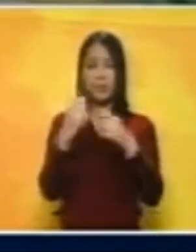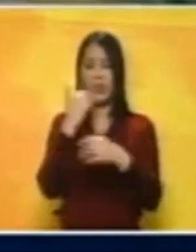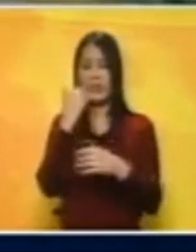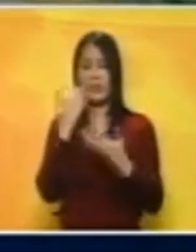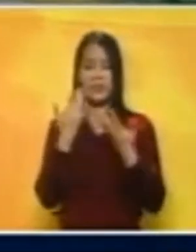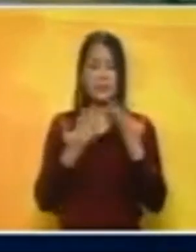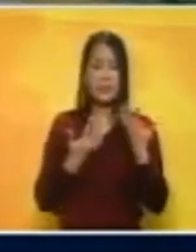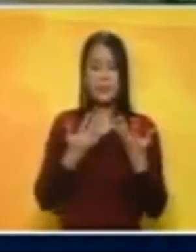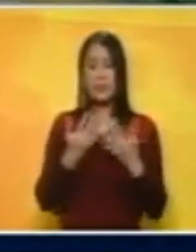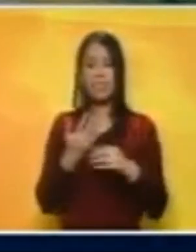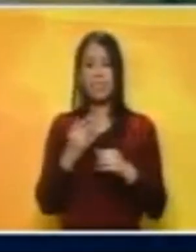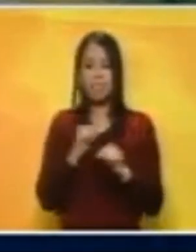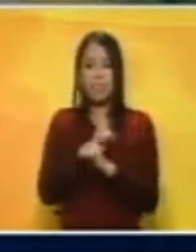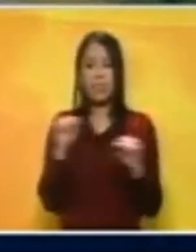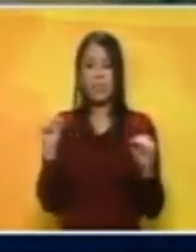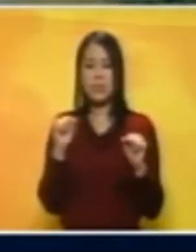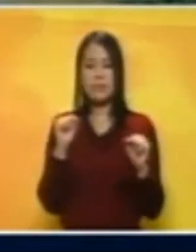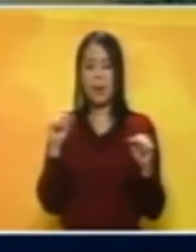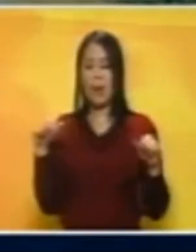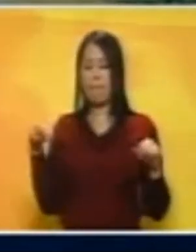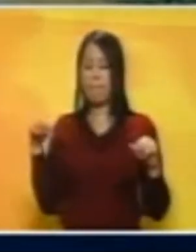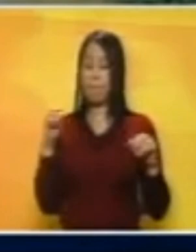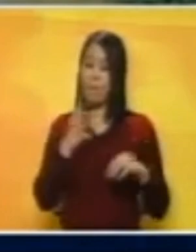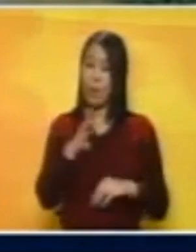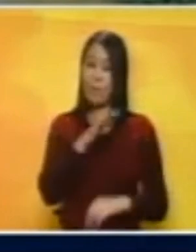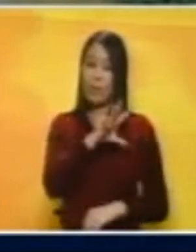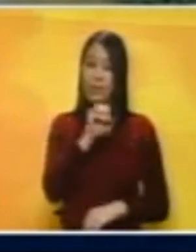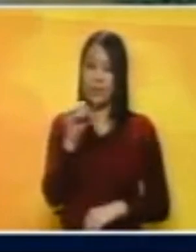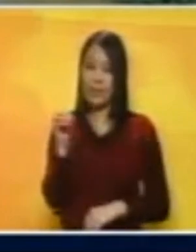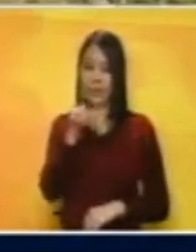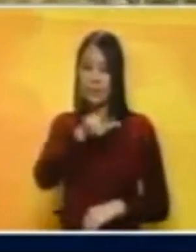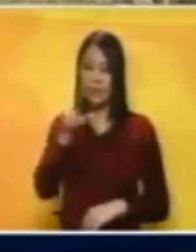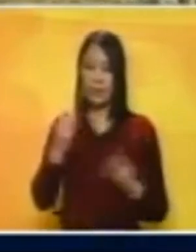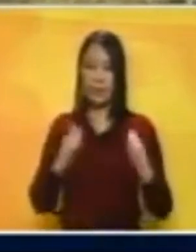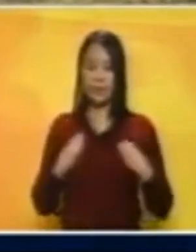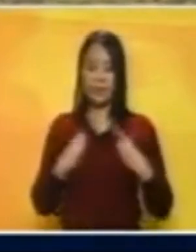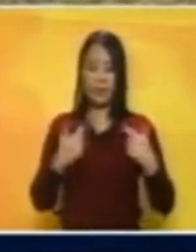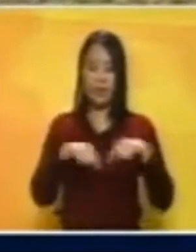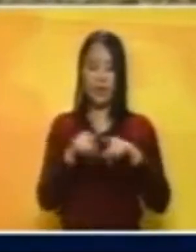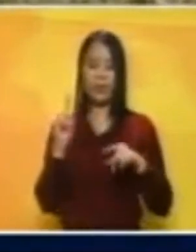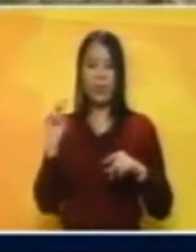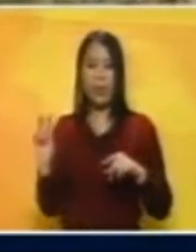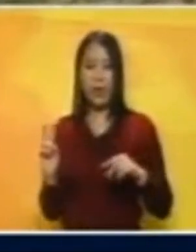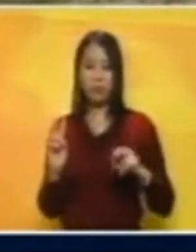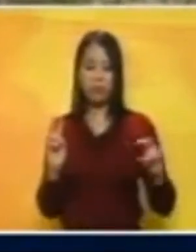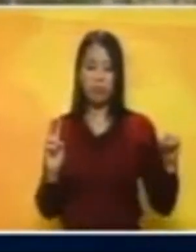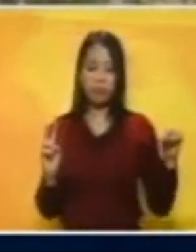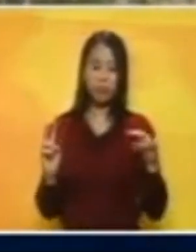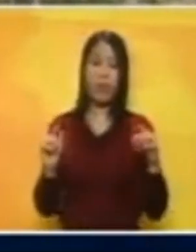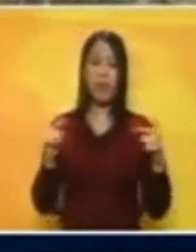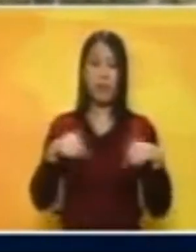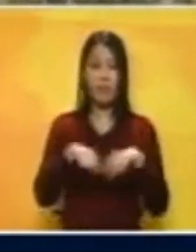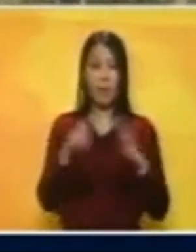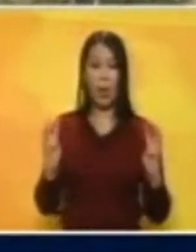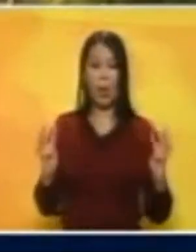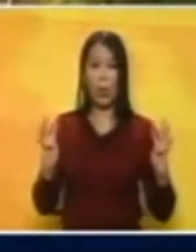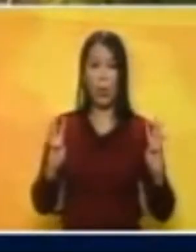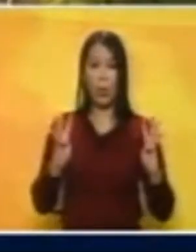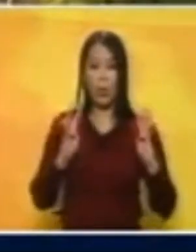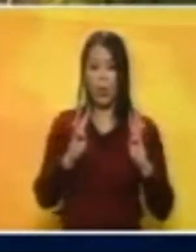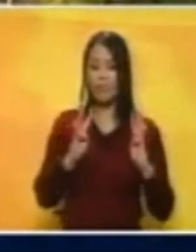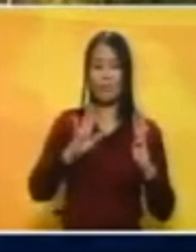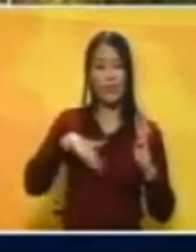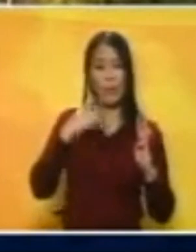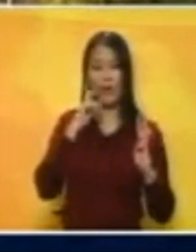dejar incomunicados acerca de quinientas personas de los sectores el picure Solano maraquita